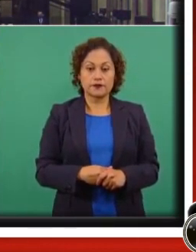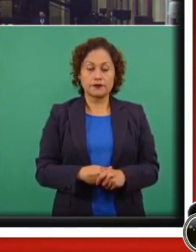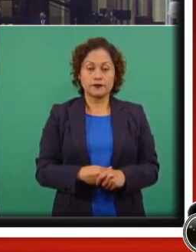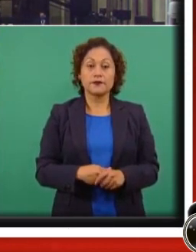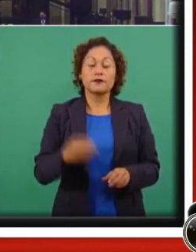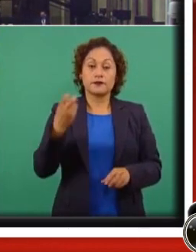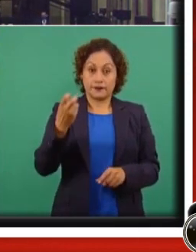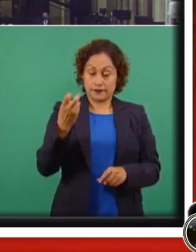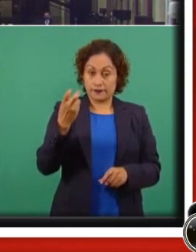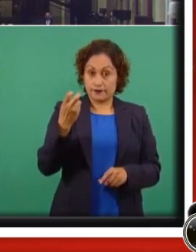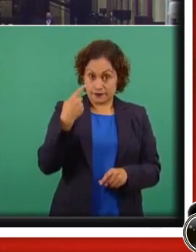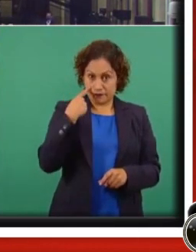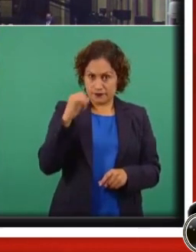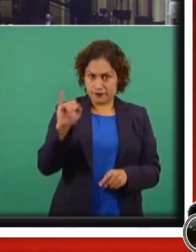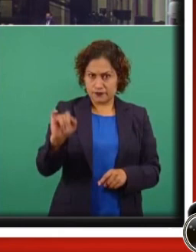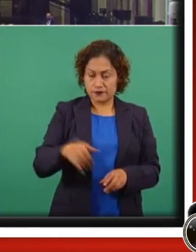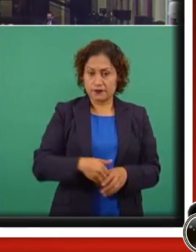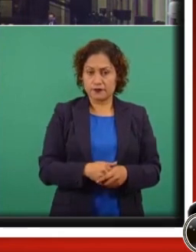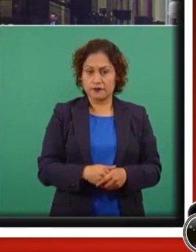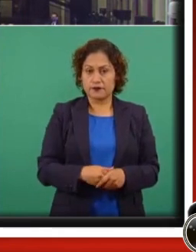Sí.